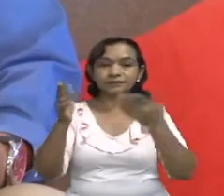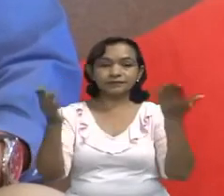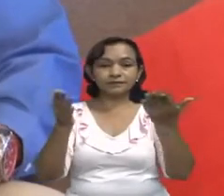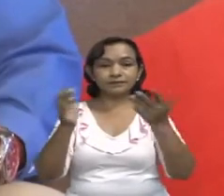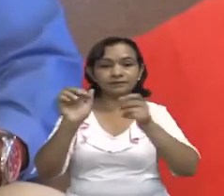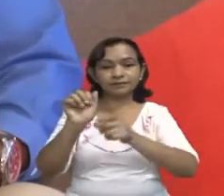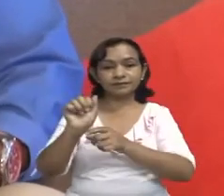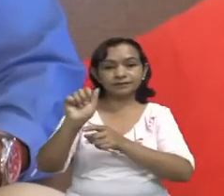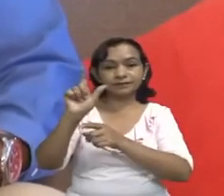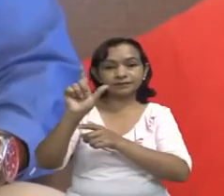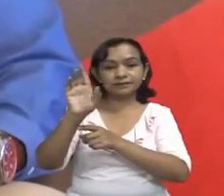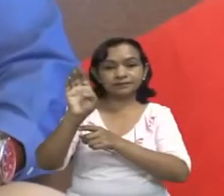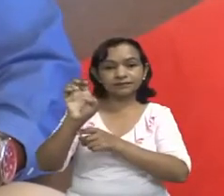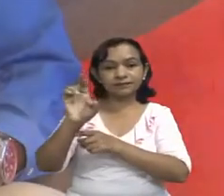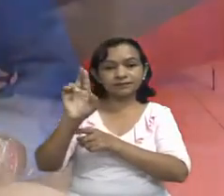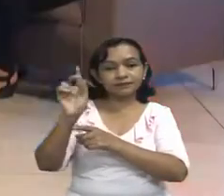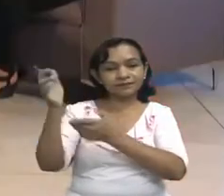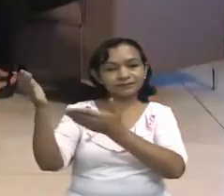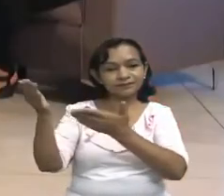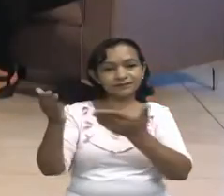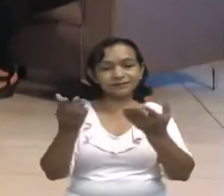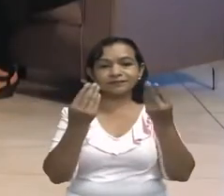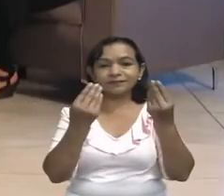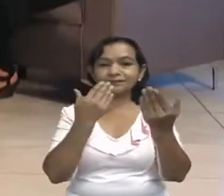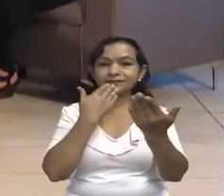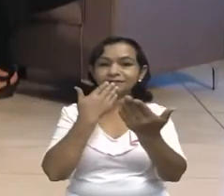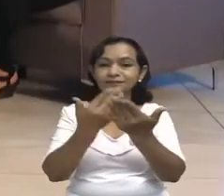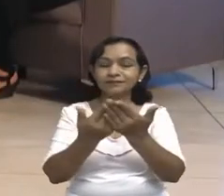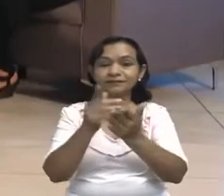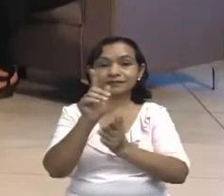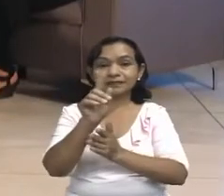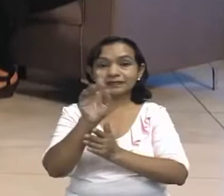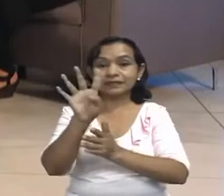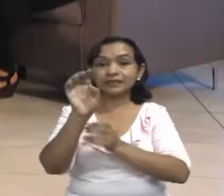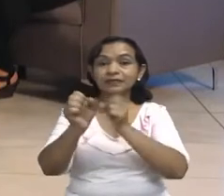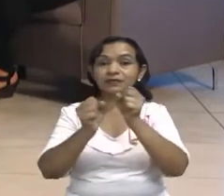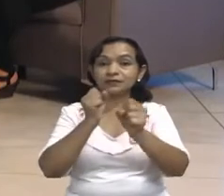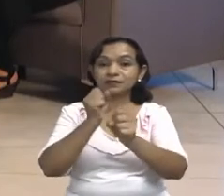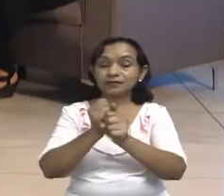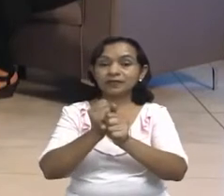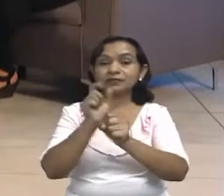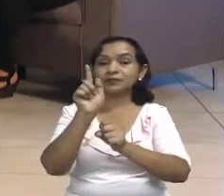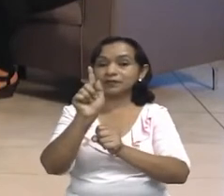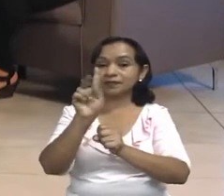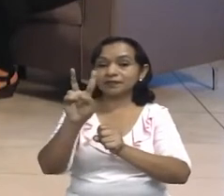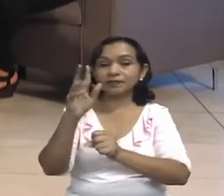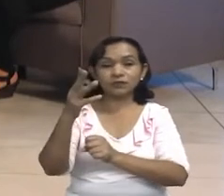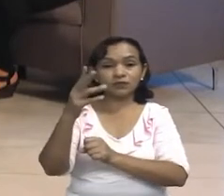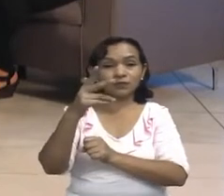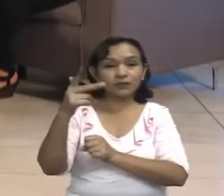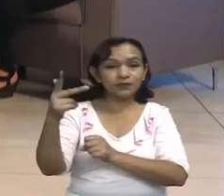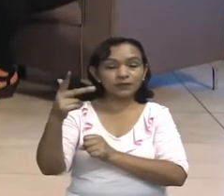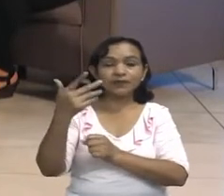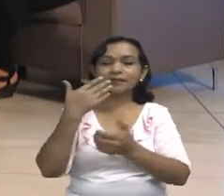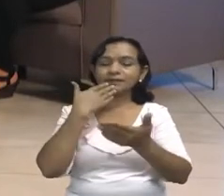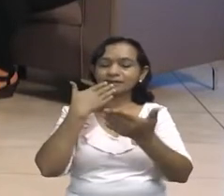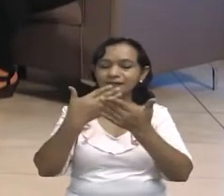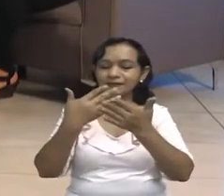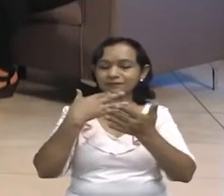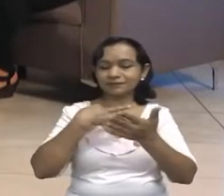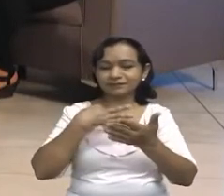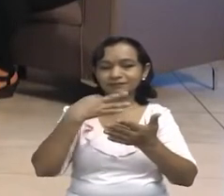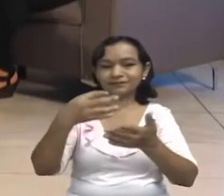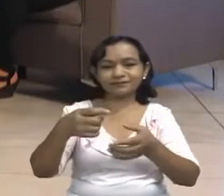compañero Alberto, bienvenido. Muchas gracias por estar con nosotros. 14 años del canal parlamentario. Gracias a ustedes por invitarme a estar